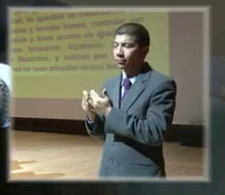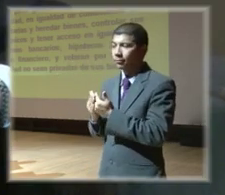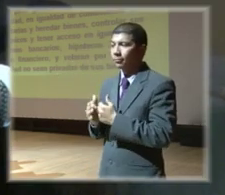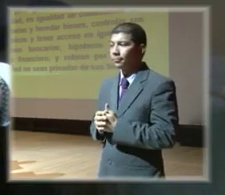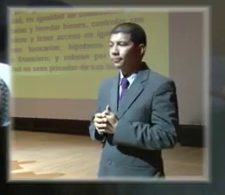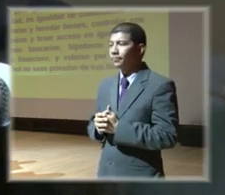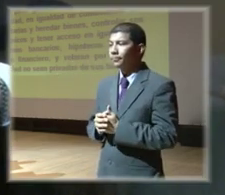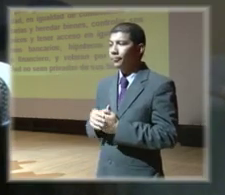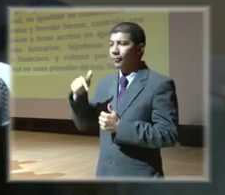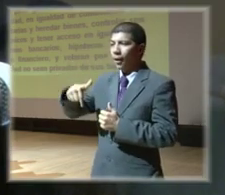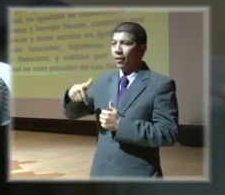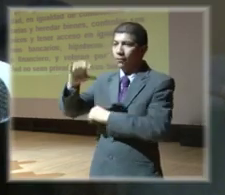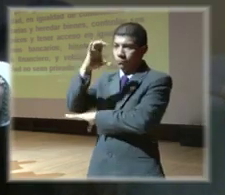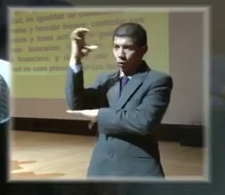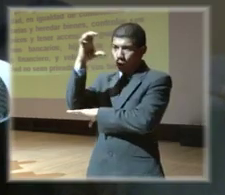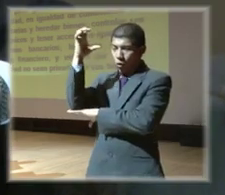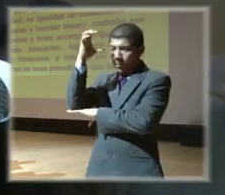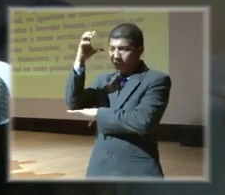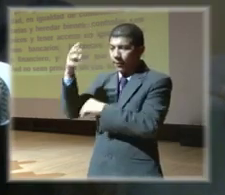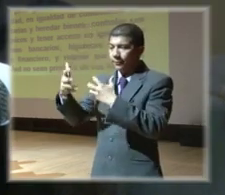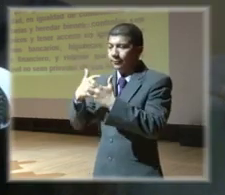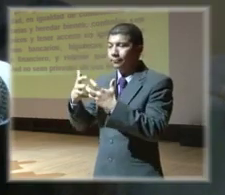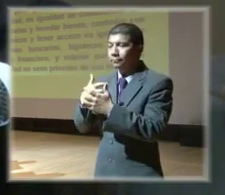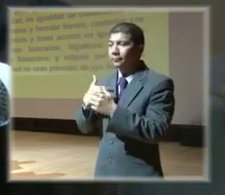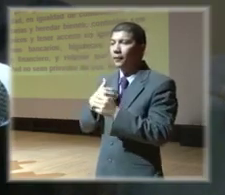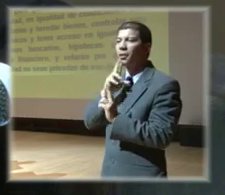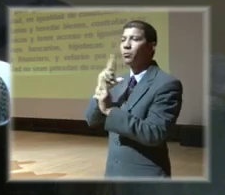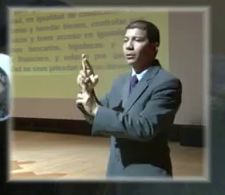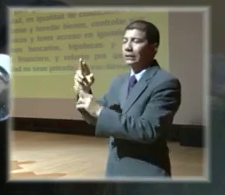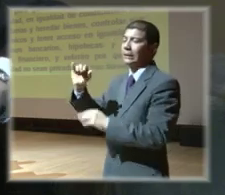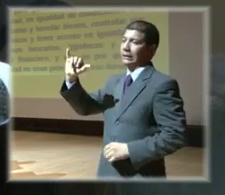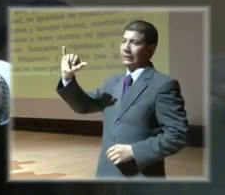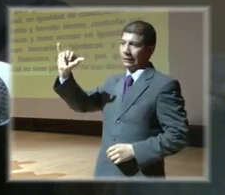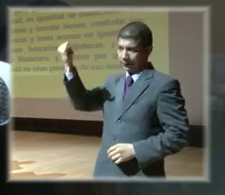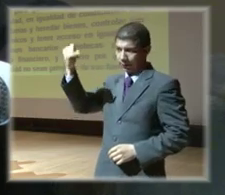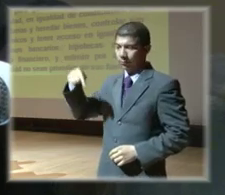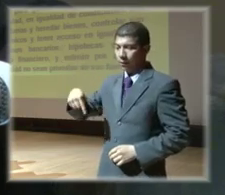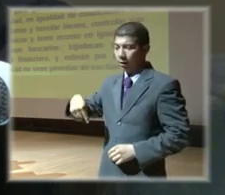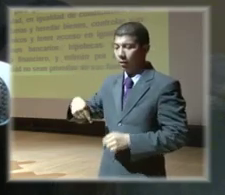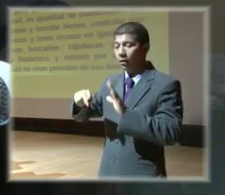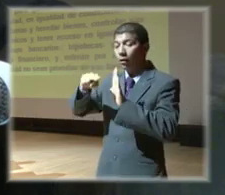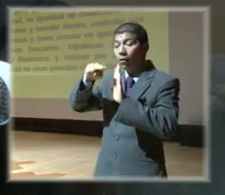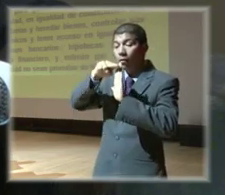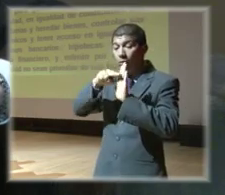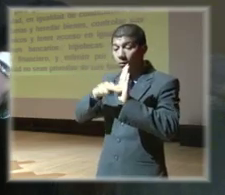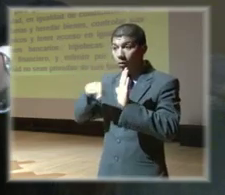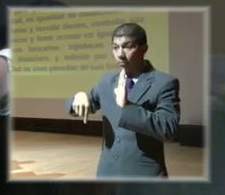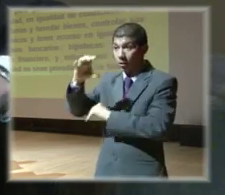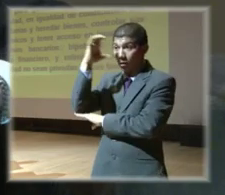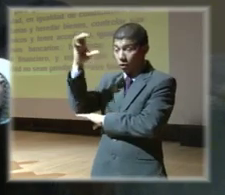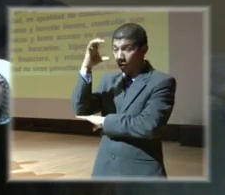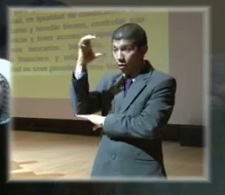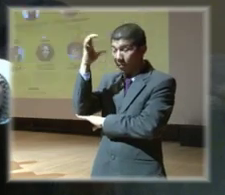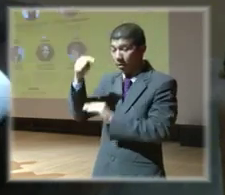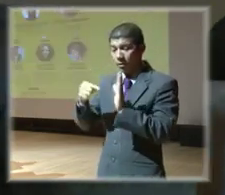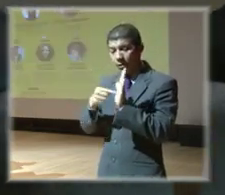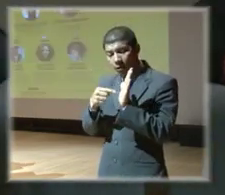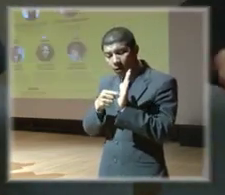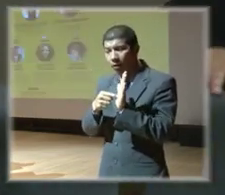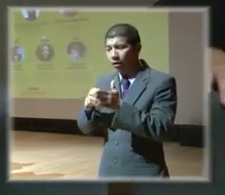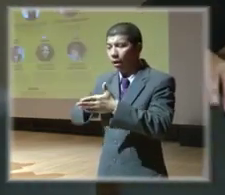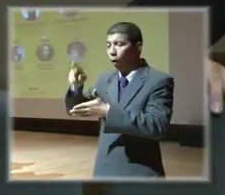sistema colombiano, la respuesta es sí. El sistema normativo colombiano va en contravía de los postulados de